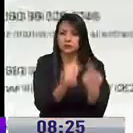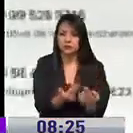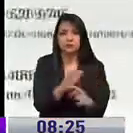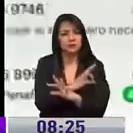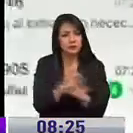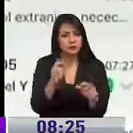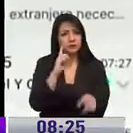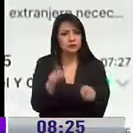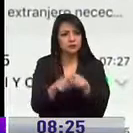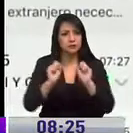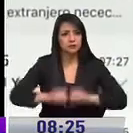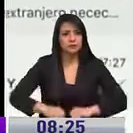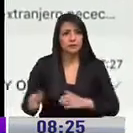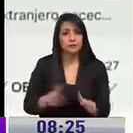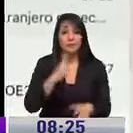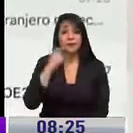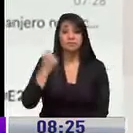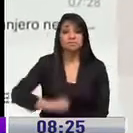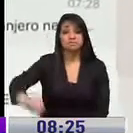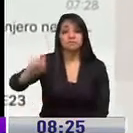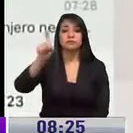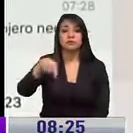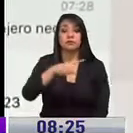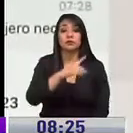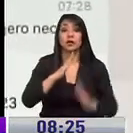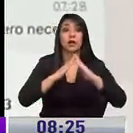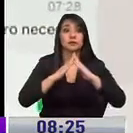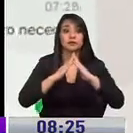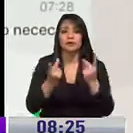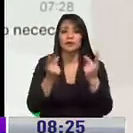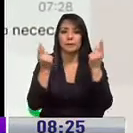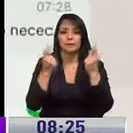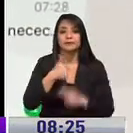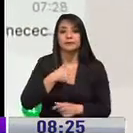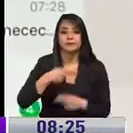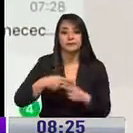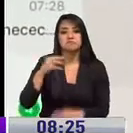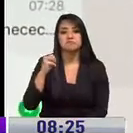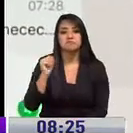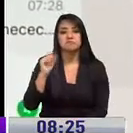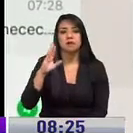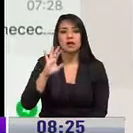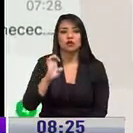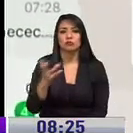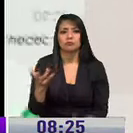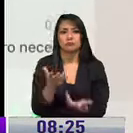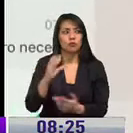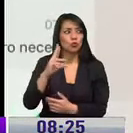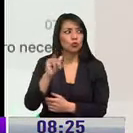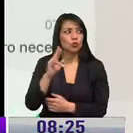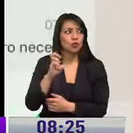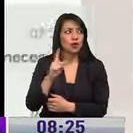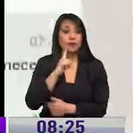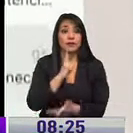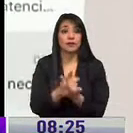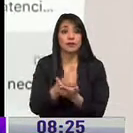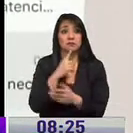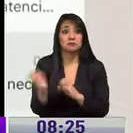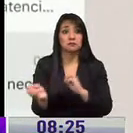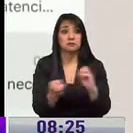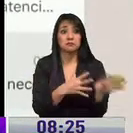acuerdos. Por motivo de viaje al extranjero necesito un hogar para ellos, lo más pronto. Me llamo Marco Lascano, en Cutuglagua. Mira, se va y les deja